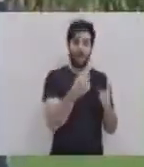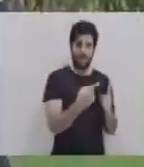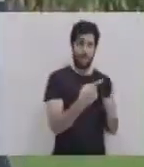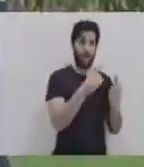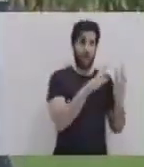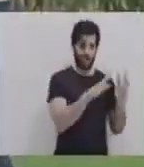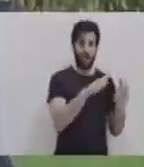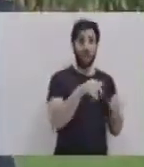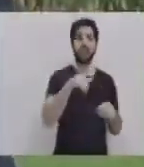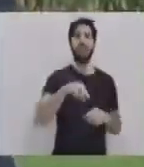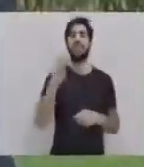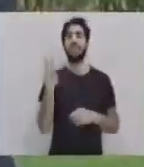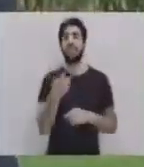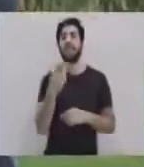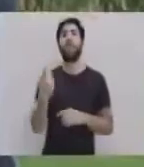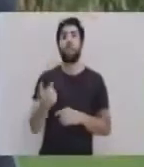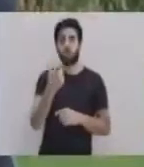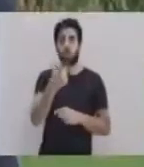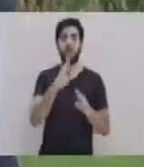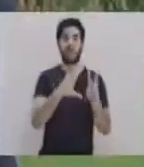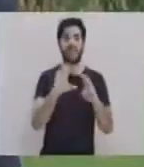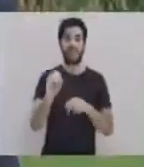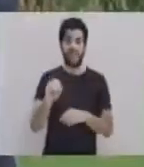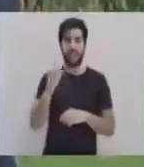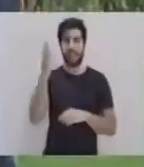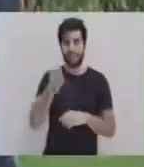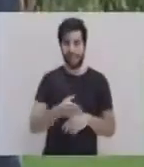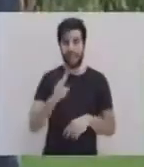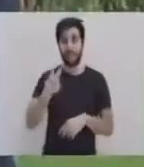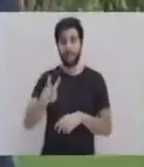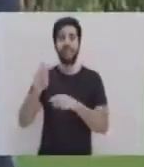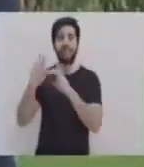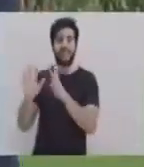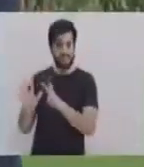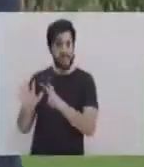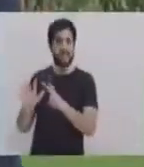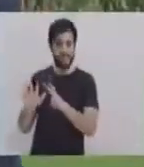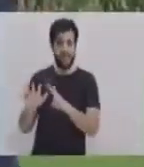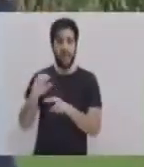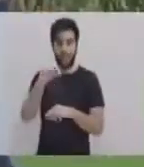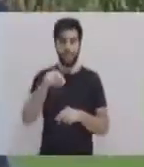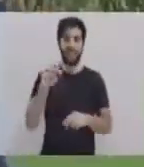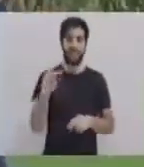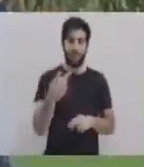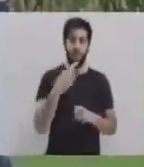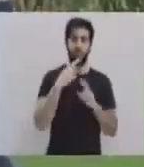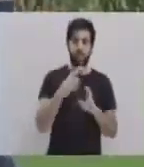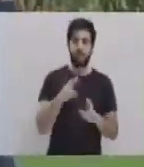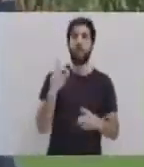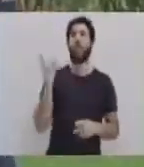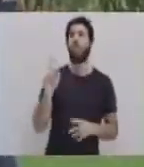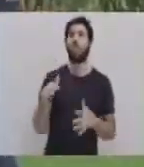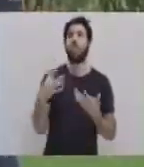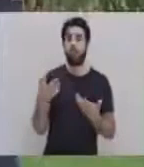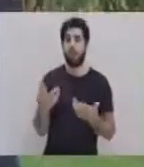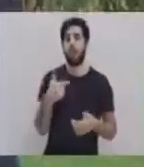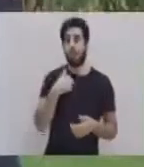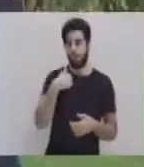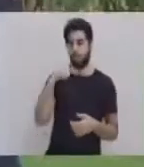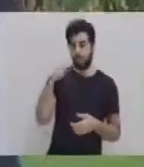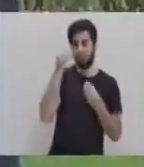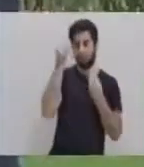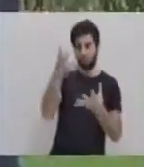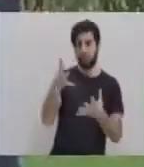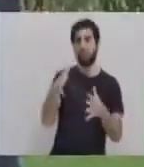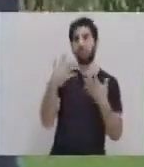la segunda derivada. ¿Te recuerdas cuál fue la segunda derivada? 70 27 avos. Muy bien. Y de ello